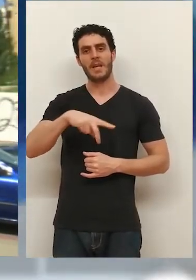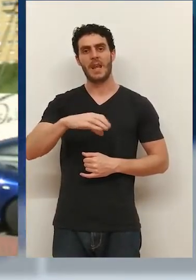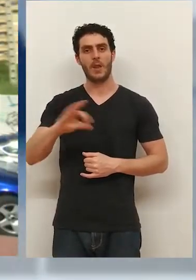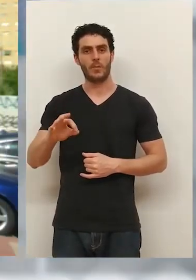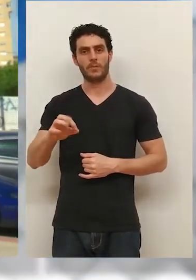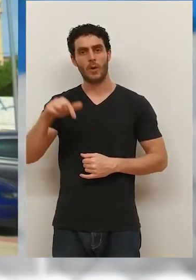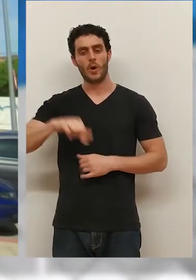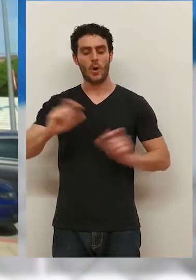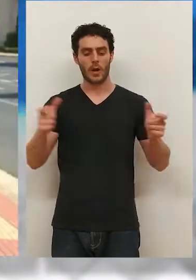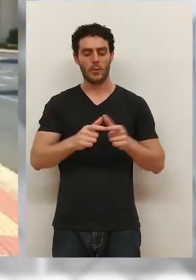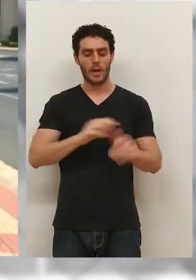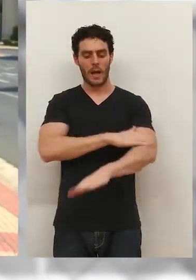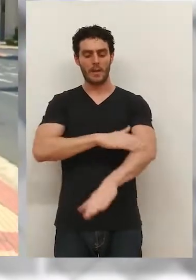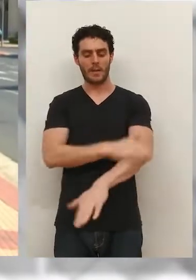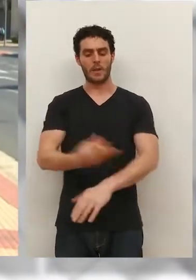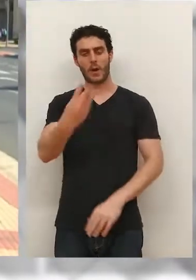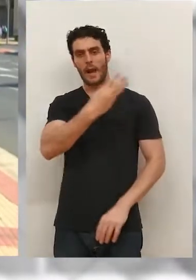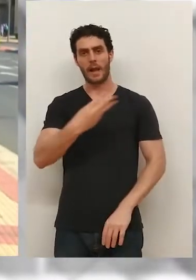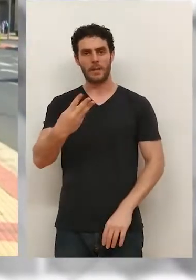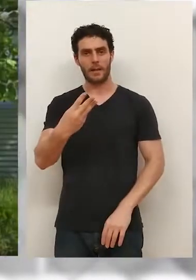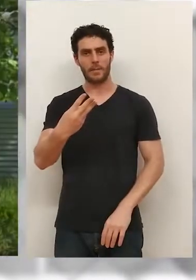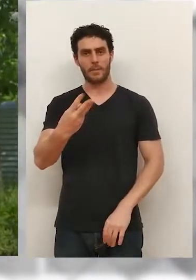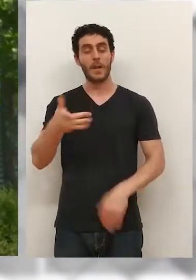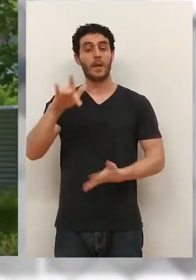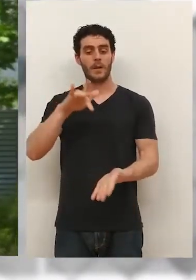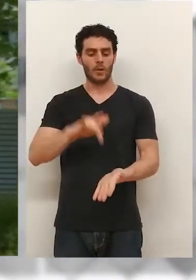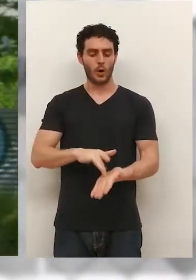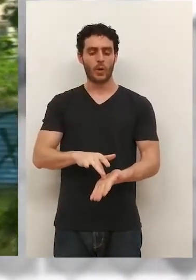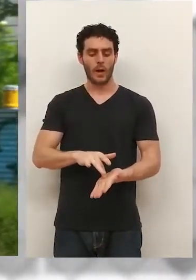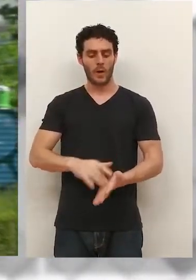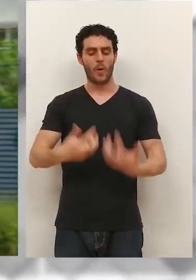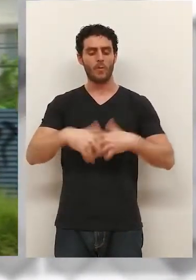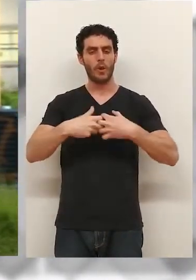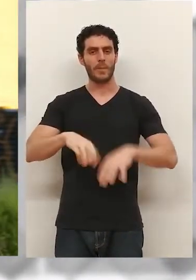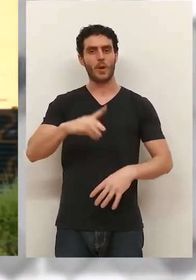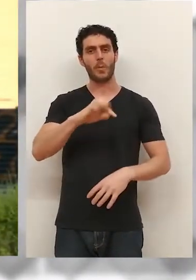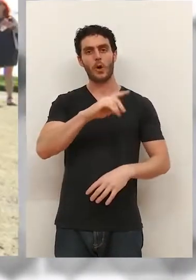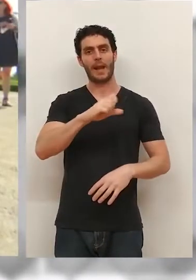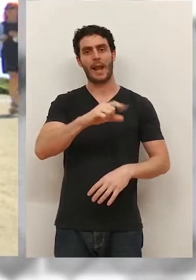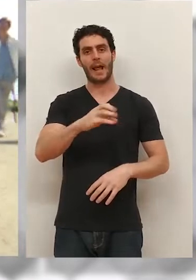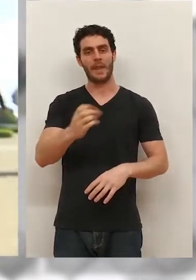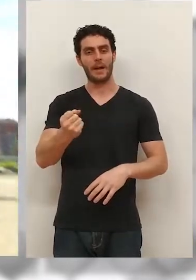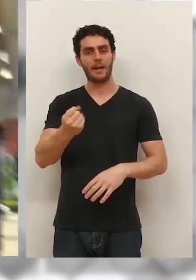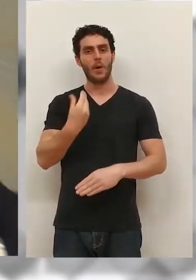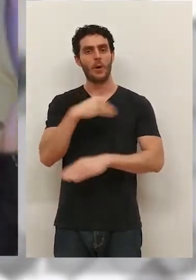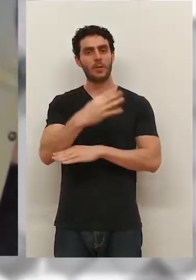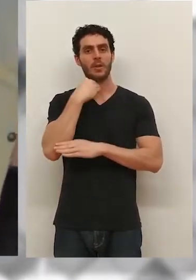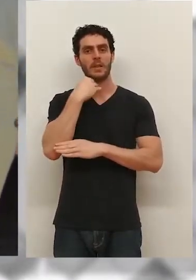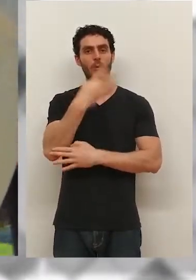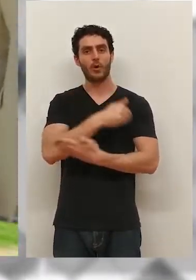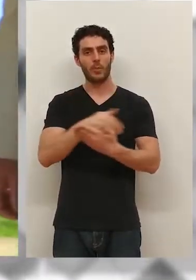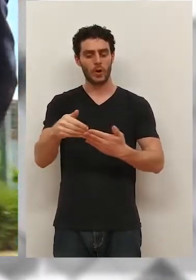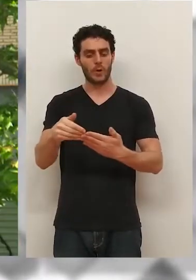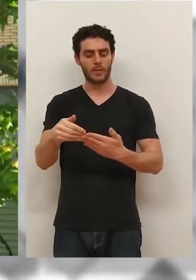Pinedo ha reunido hoy a las 3 administraciones. Una vez en funcionamiento la de la Portalada, tras una inversión de casi